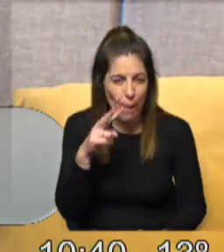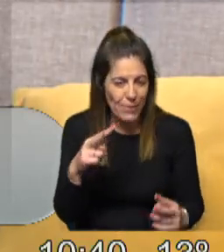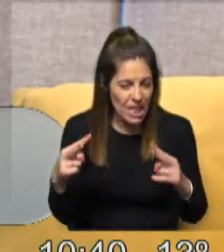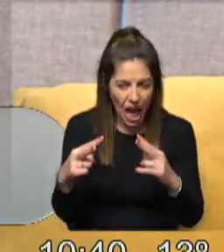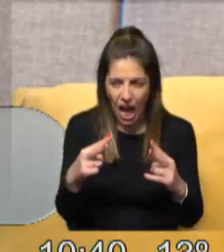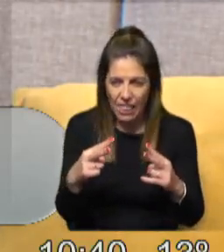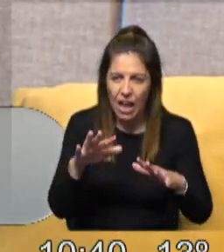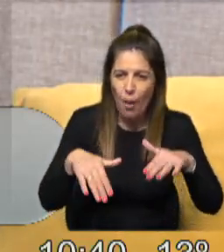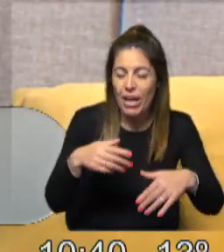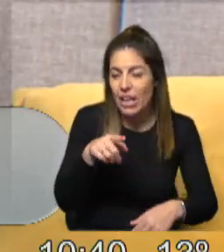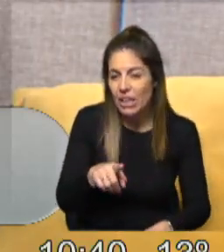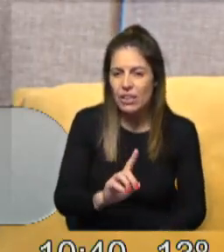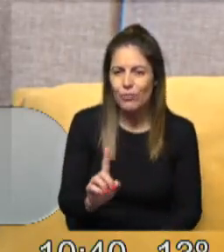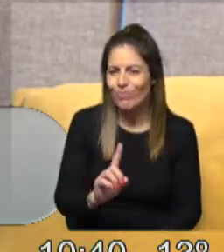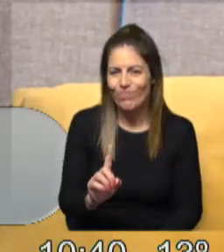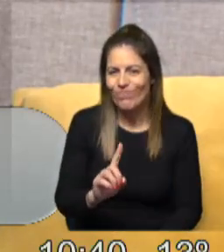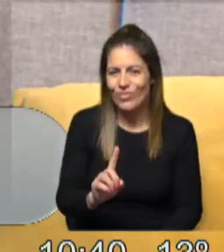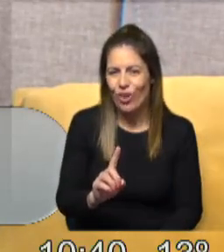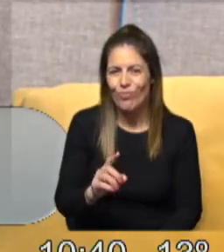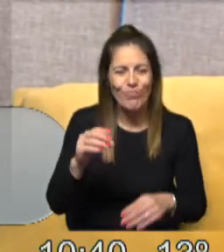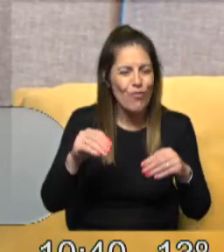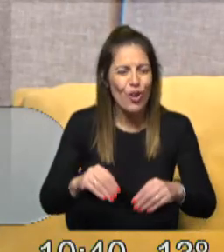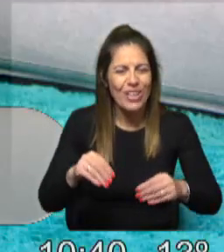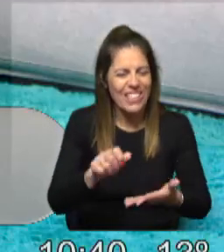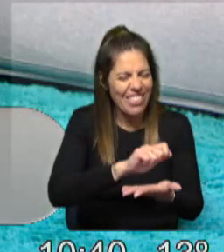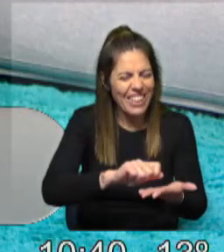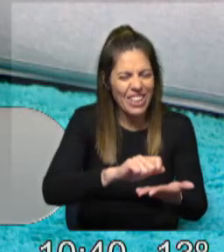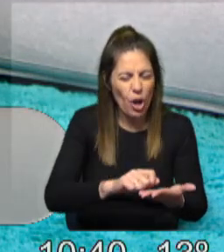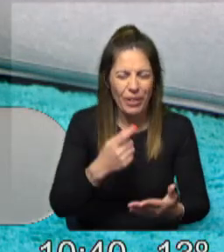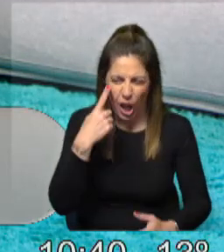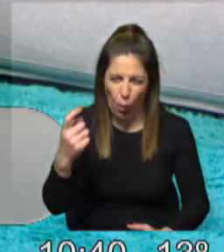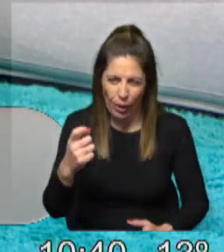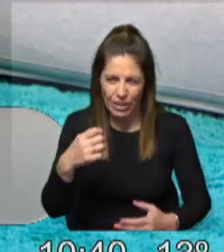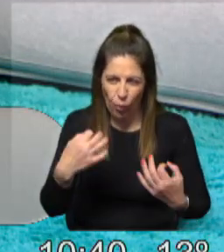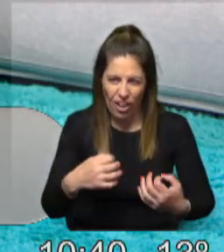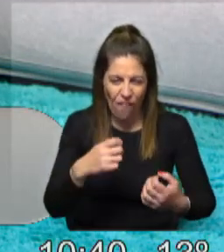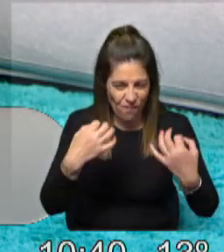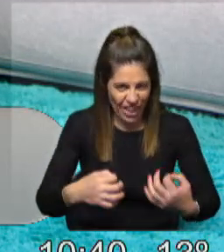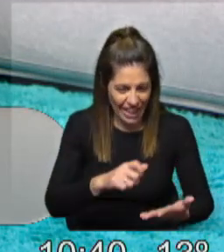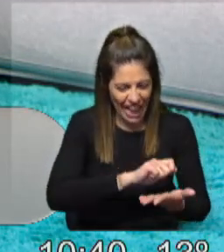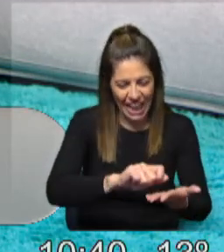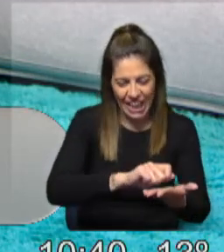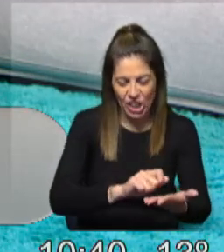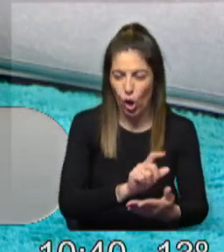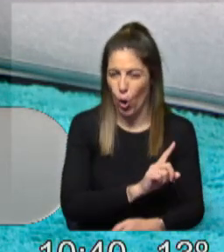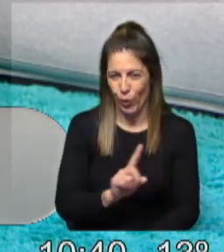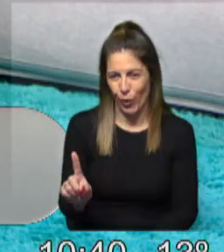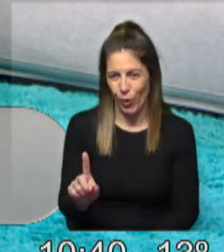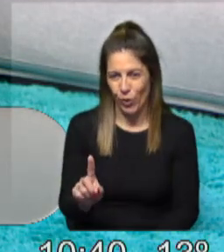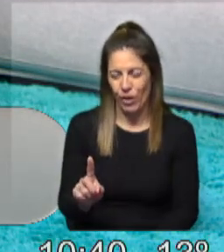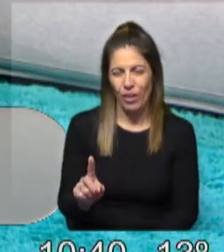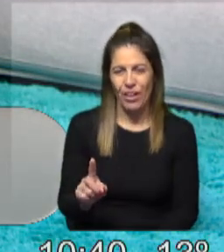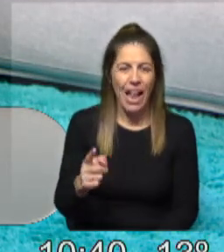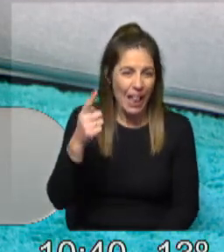sí, capaz que... Pero hay flaquezas de guión. Vos te das cuenta cuando algo está bien escrito y cuando algo no. Entonces, la